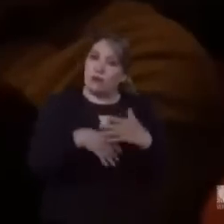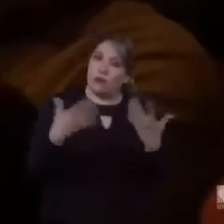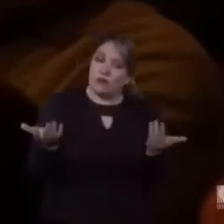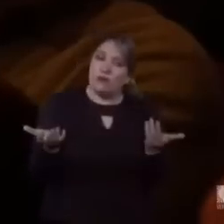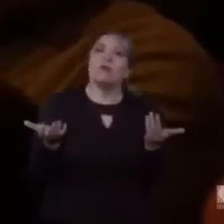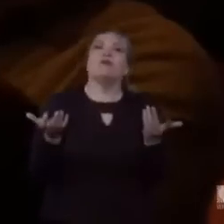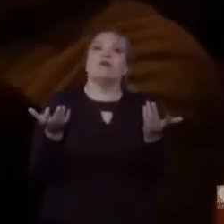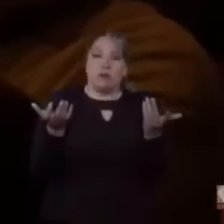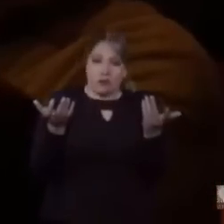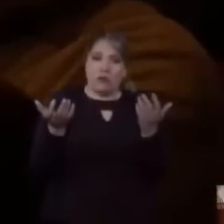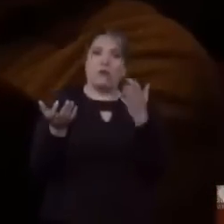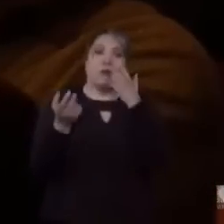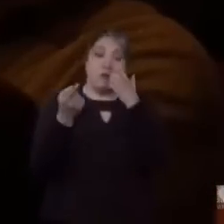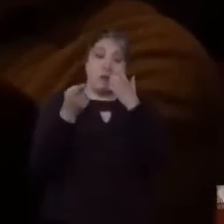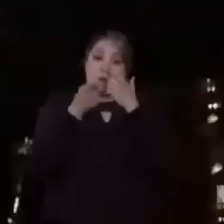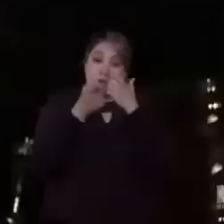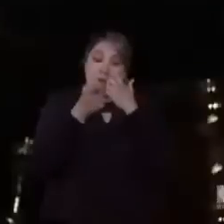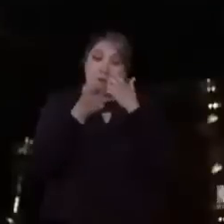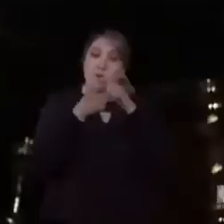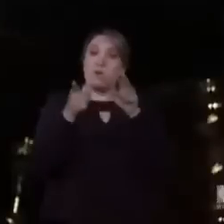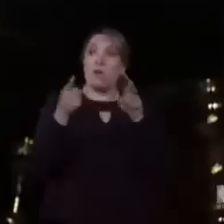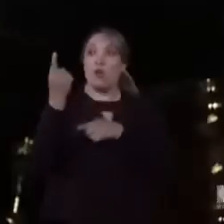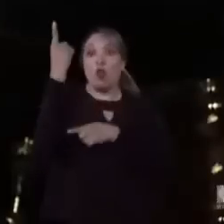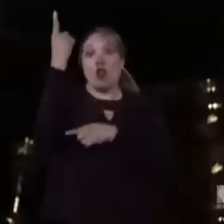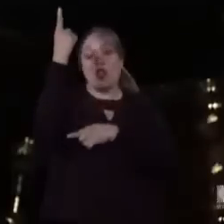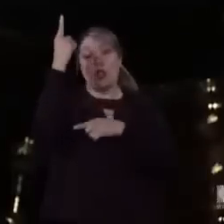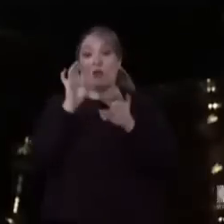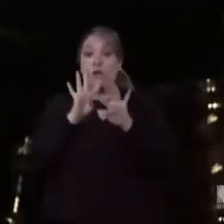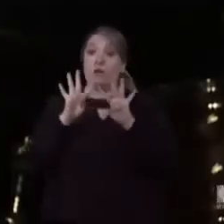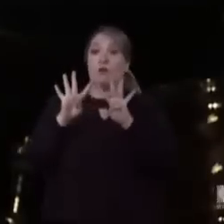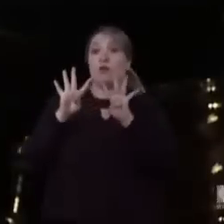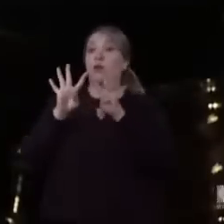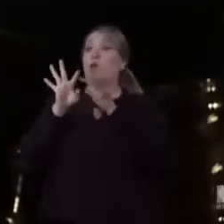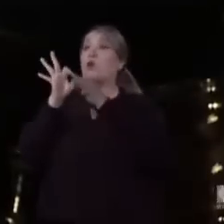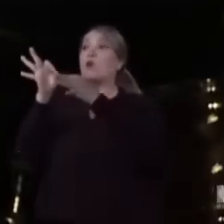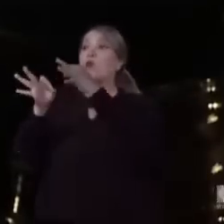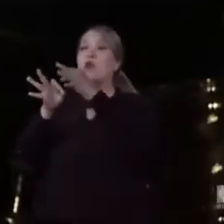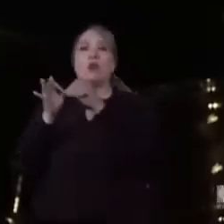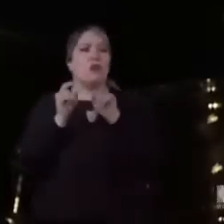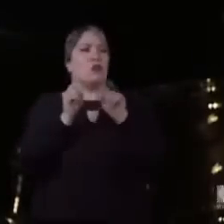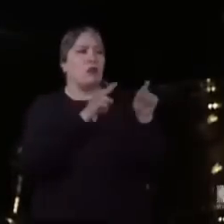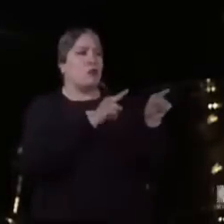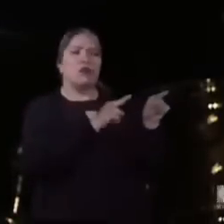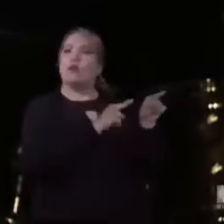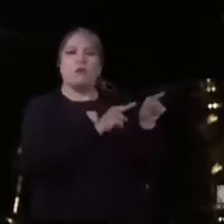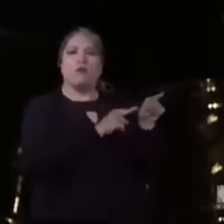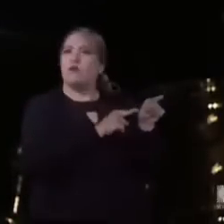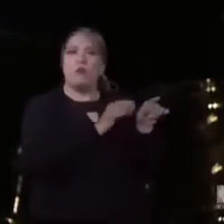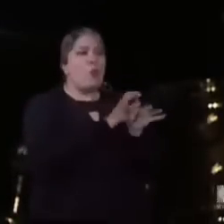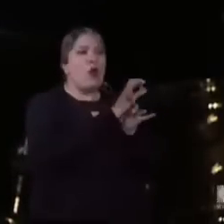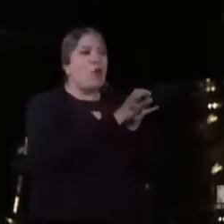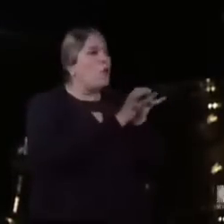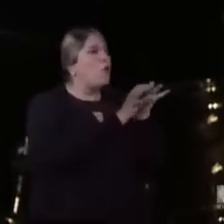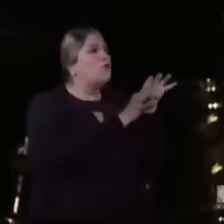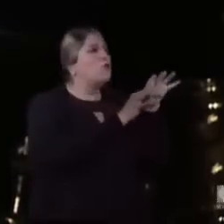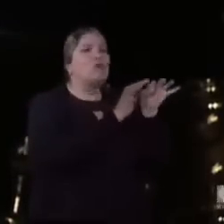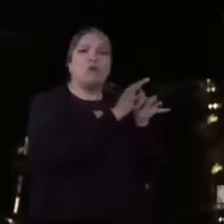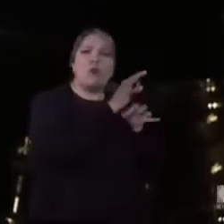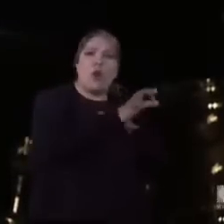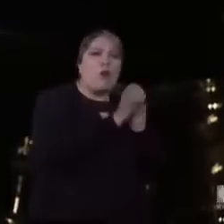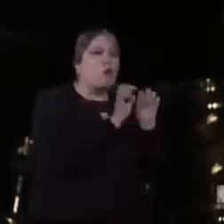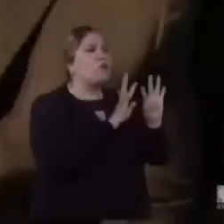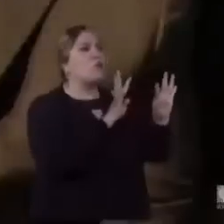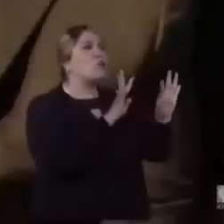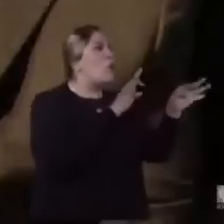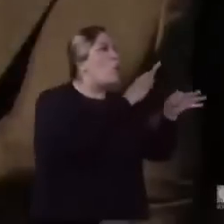¿Por qué la seguridad que rodeaba a los políticos y a la gran propiedad no fue seguridad para el pueblo?